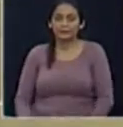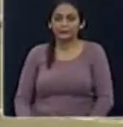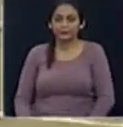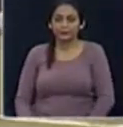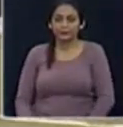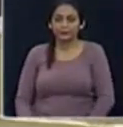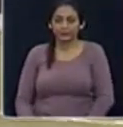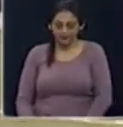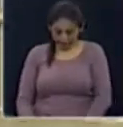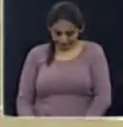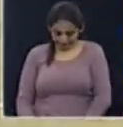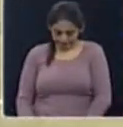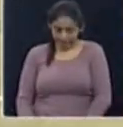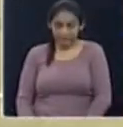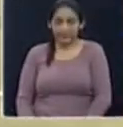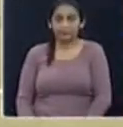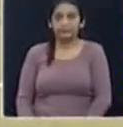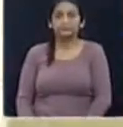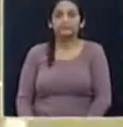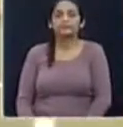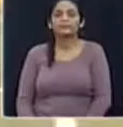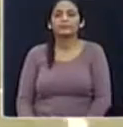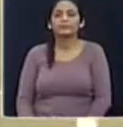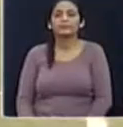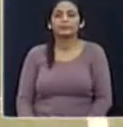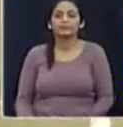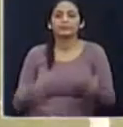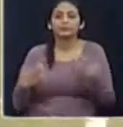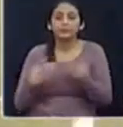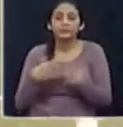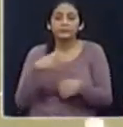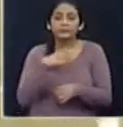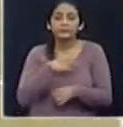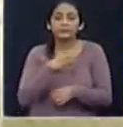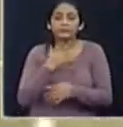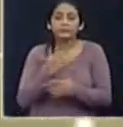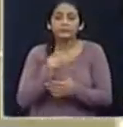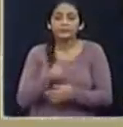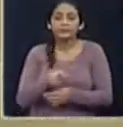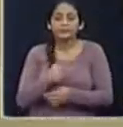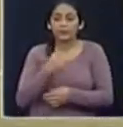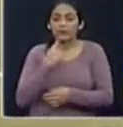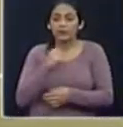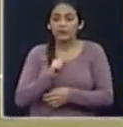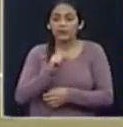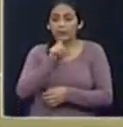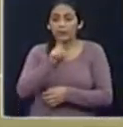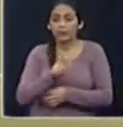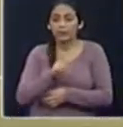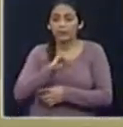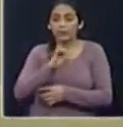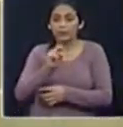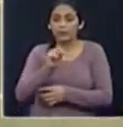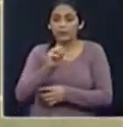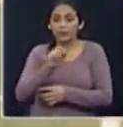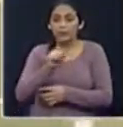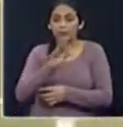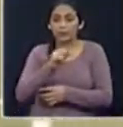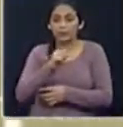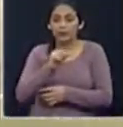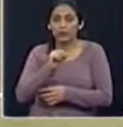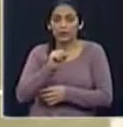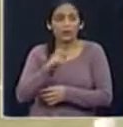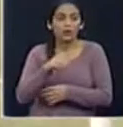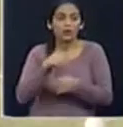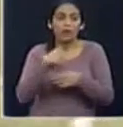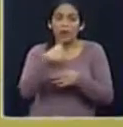Por decisión del técnico Guillermo Almada, el uruguayo Jonathan Alves fue enviado a entrenar con las reservas de Barcelona debido a su mal comportamiento en el partido con Clan Juvenil y no jugará el encuentro